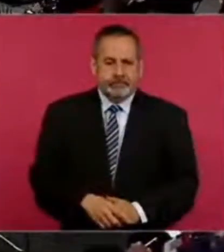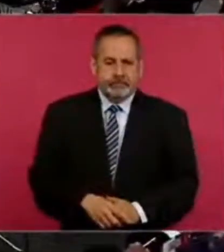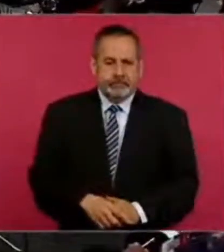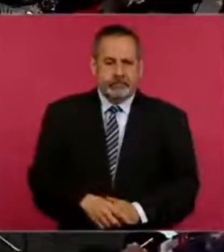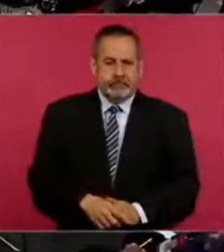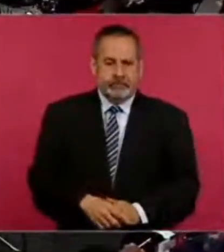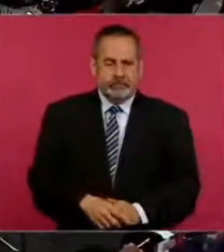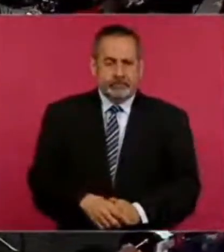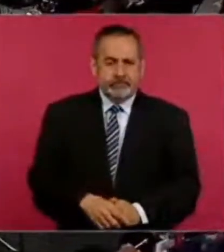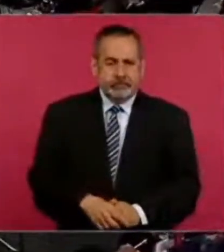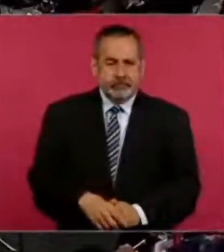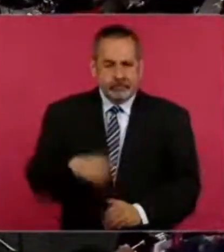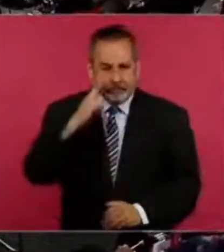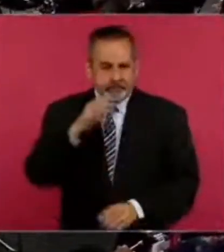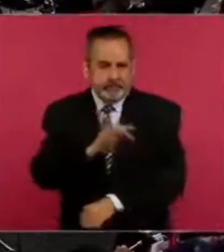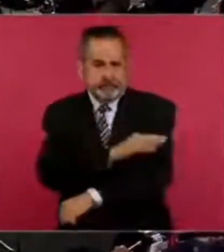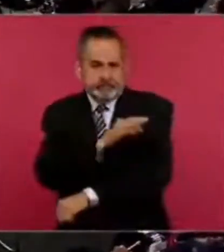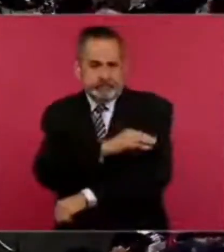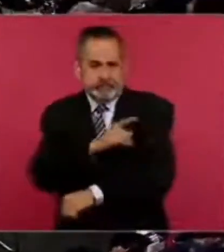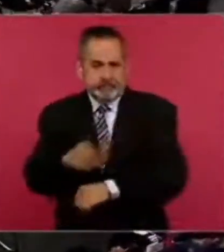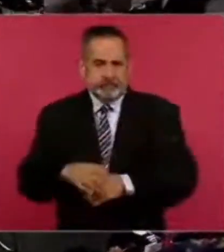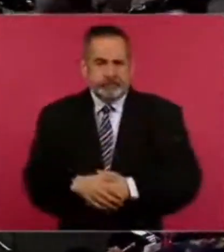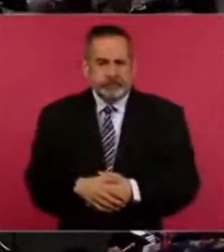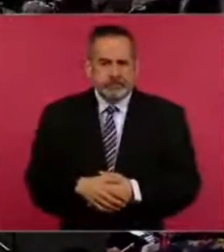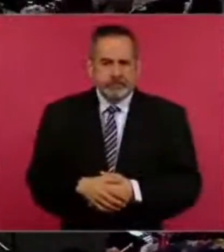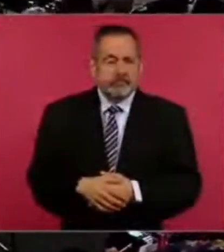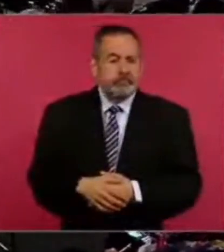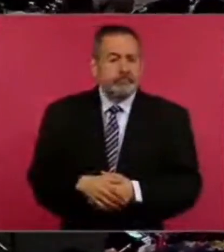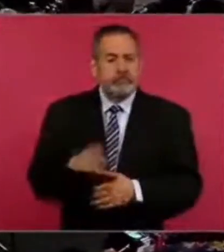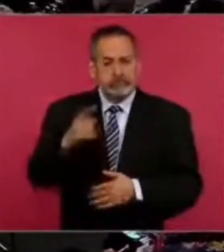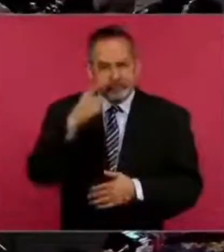Ah, nos van a vacunar. Pero les voy a dar una